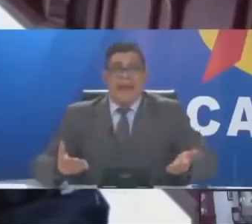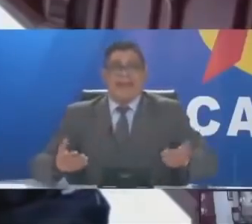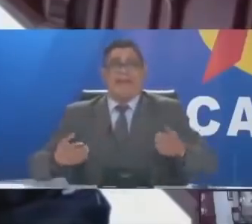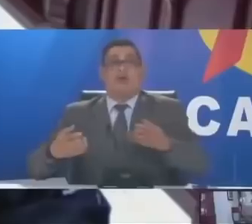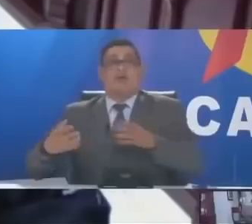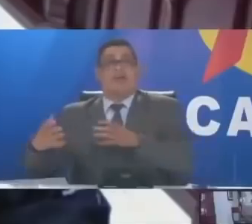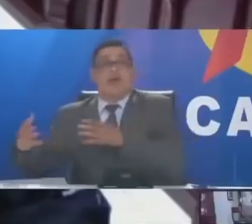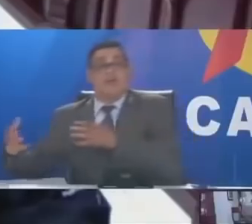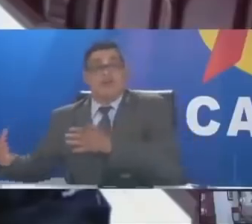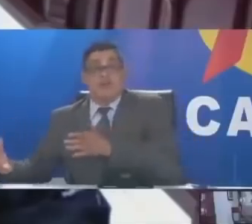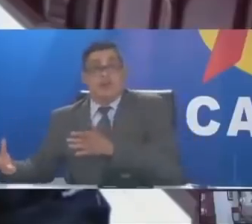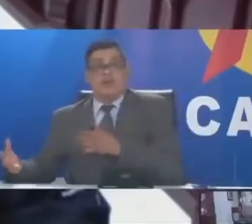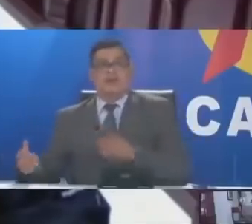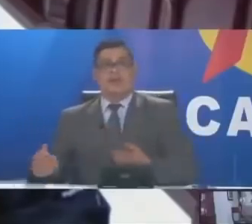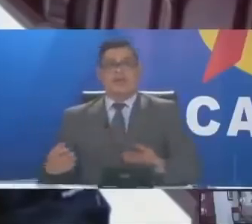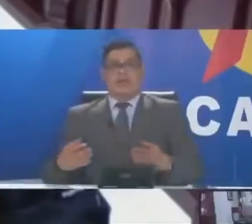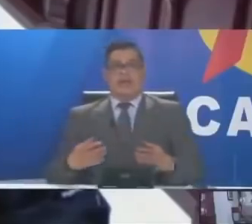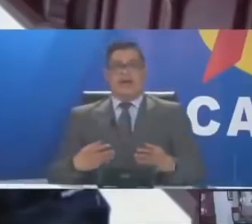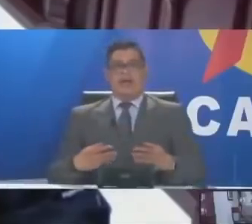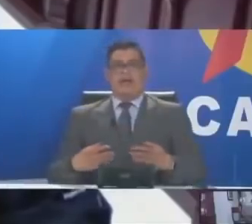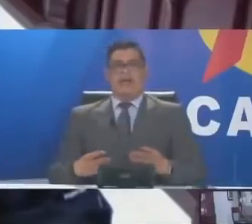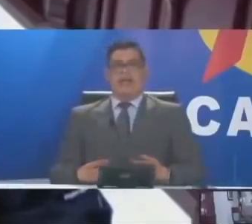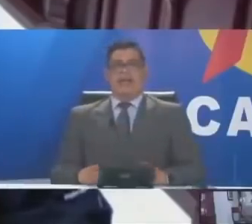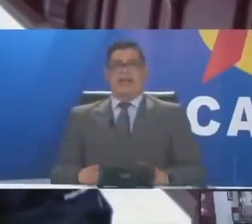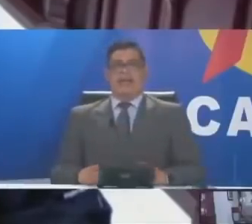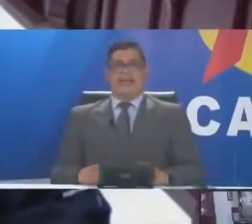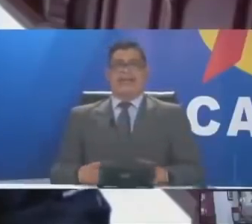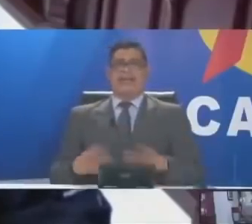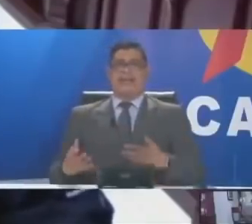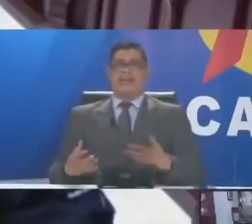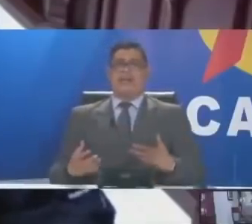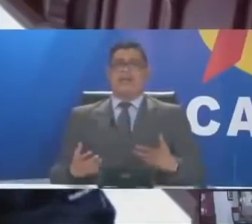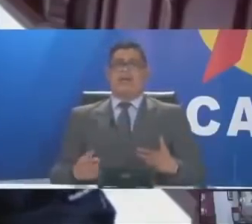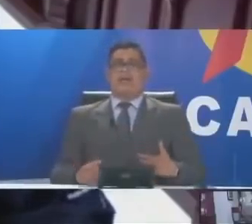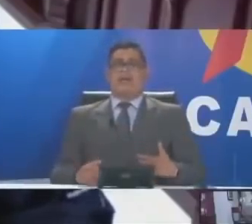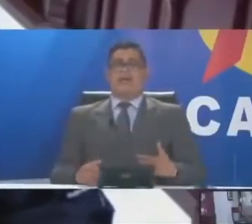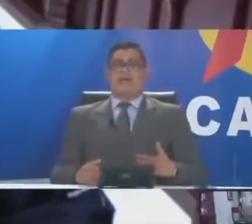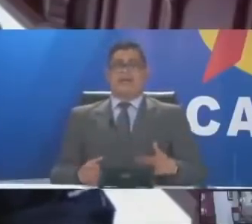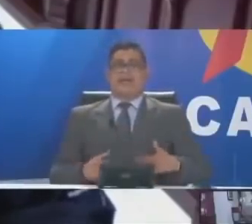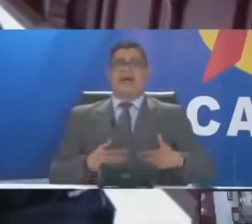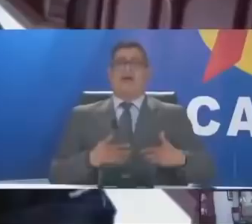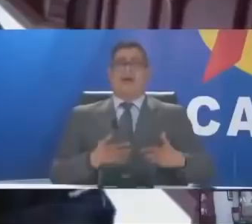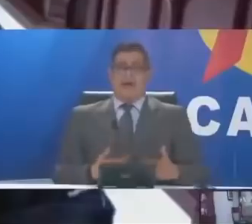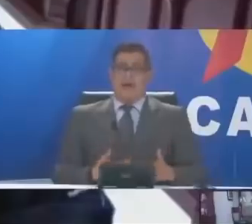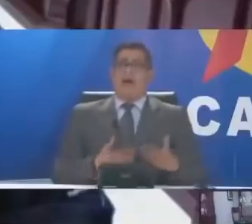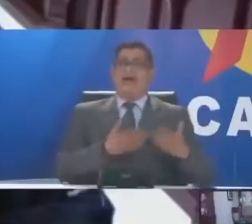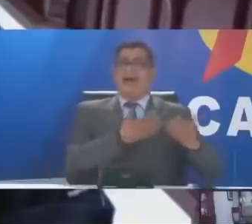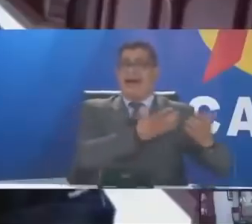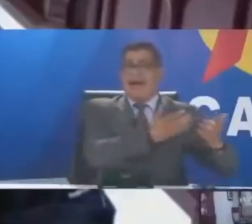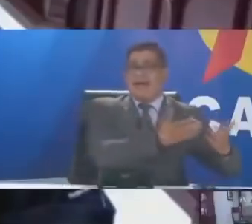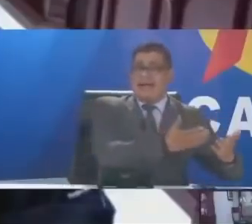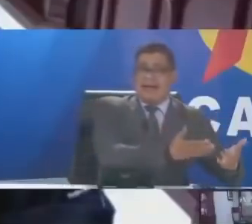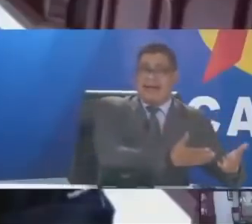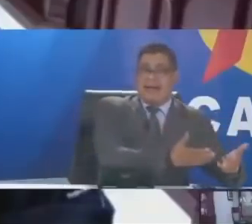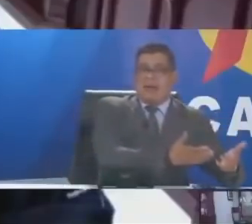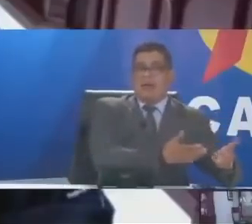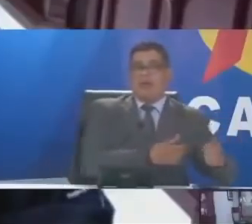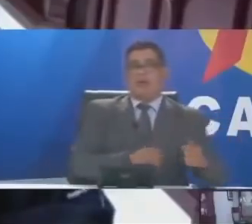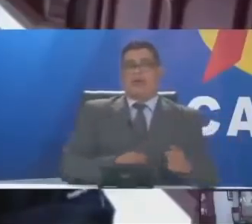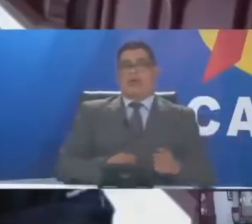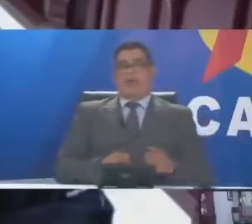son las plenarias los que son las comisiones y hay un nivel de tratamiento es donde se le da el lugar al